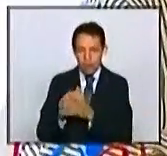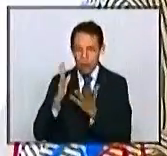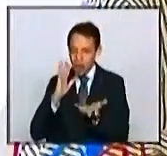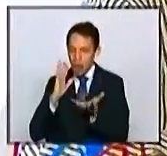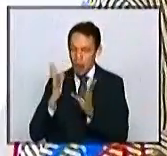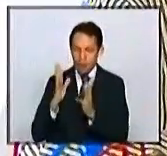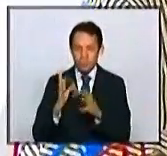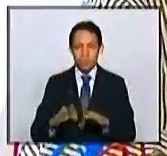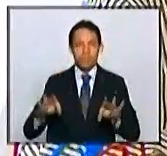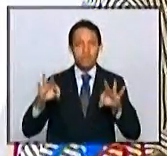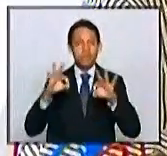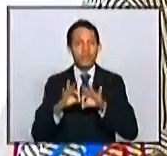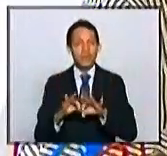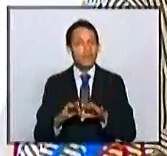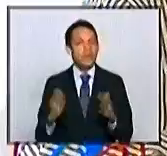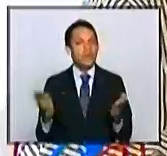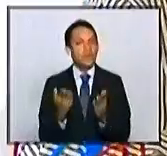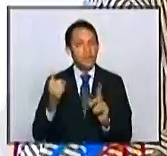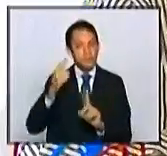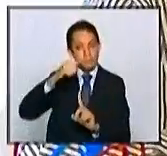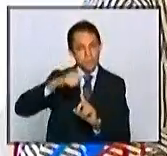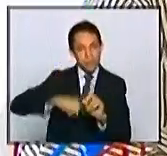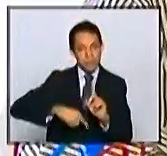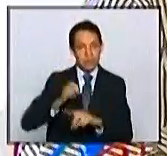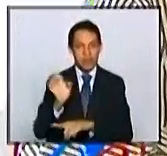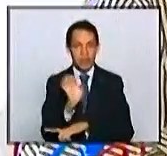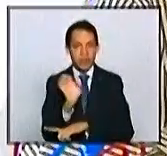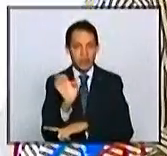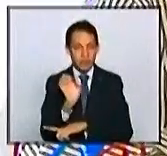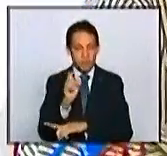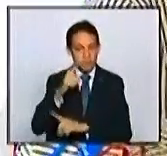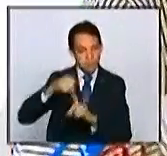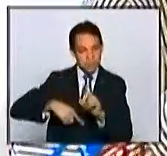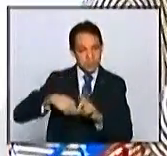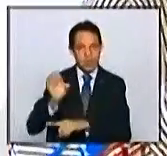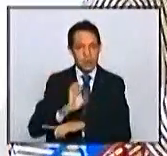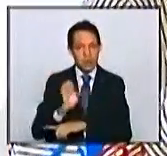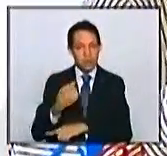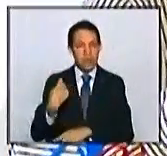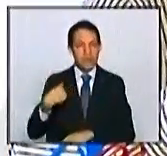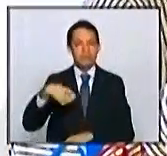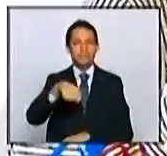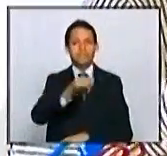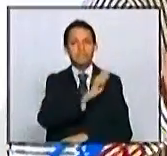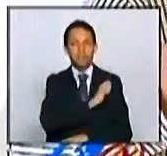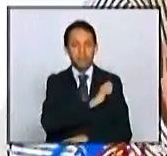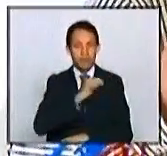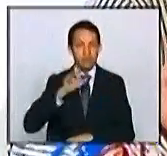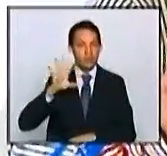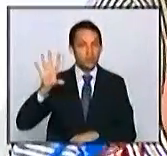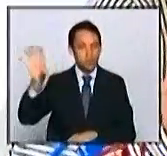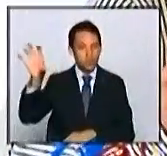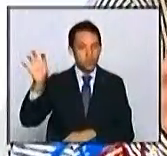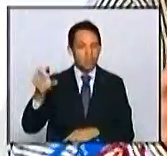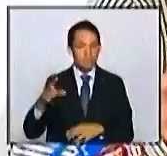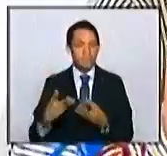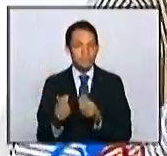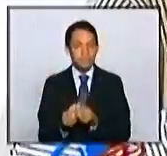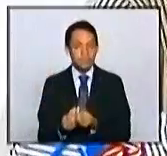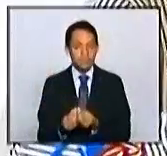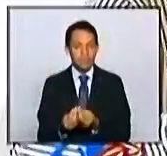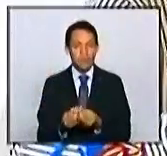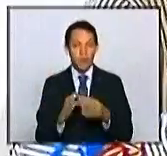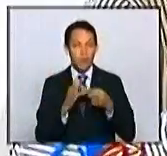muy interesante del mes de enero en España, donde decía que la gente está perdiendo el vínculo afectivo